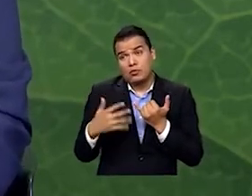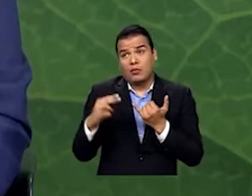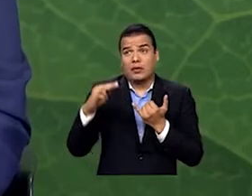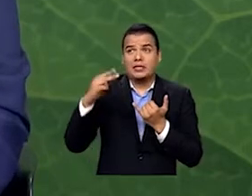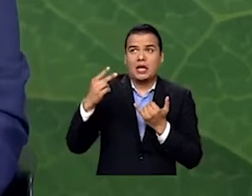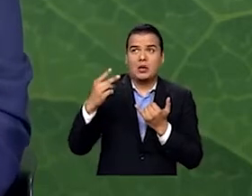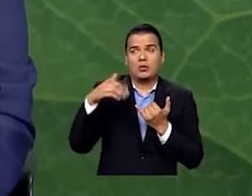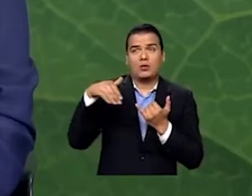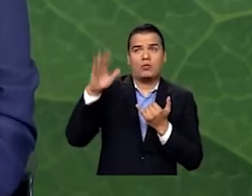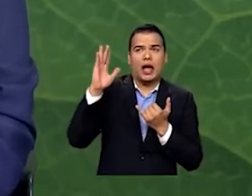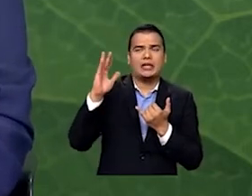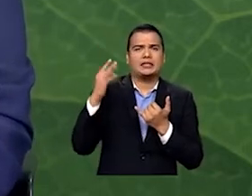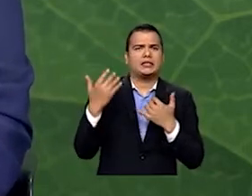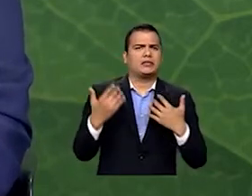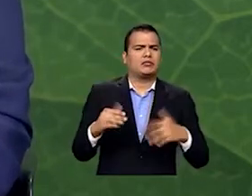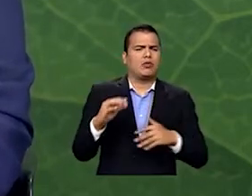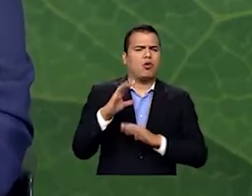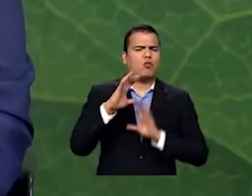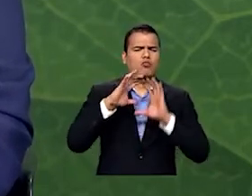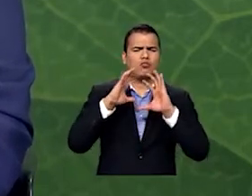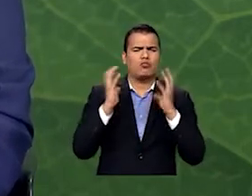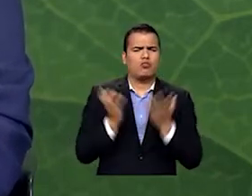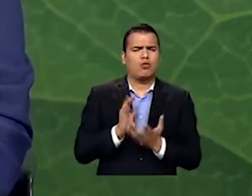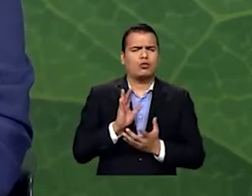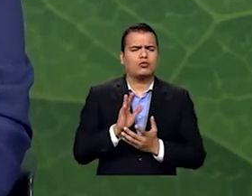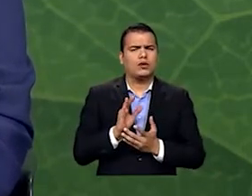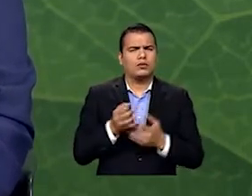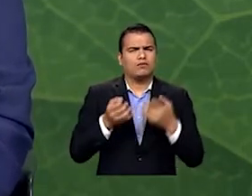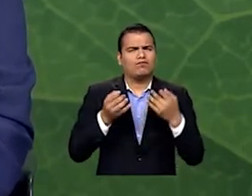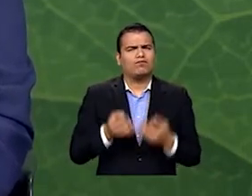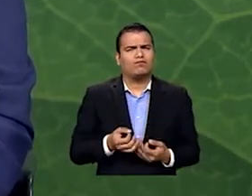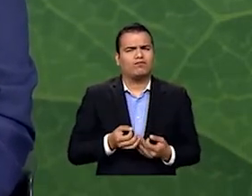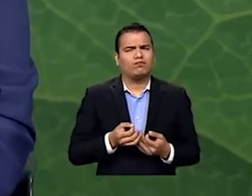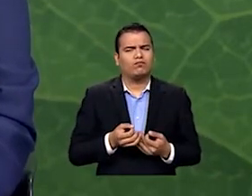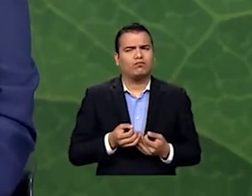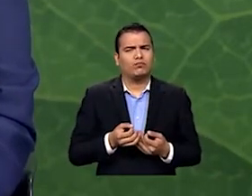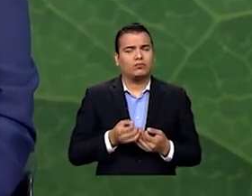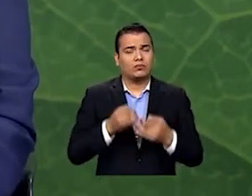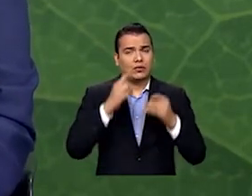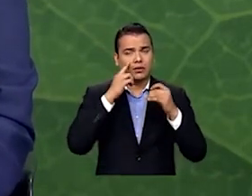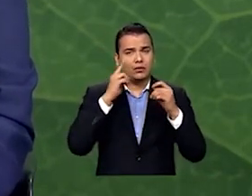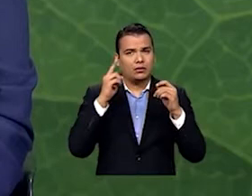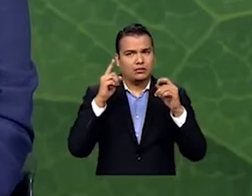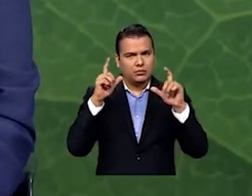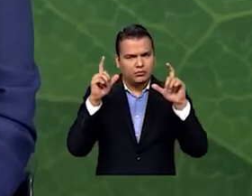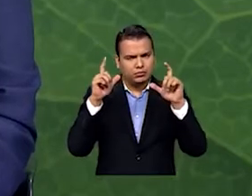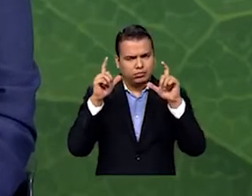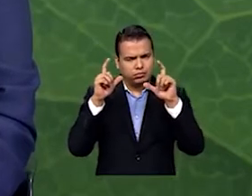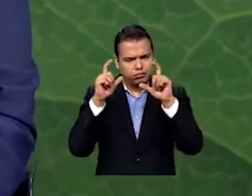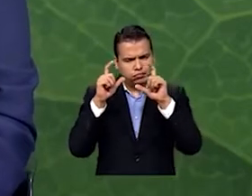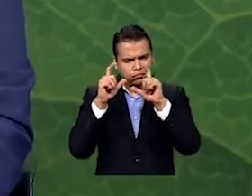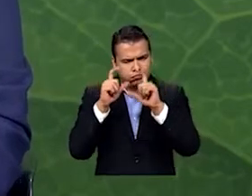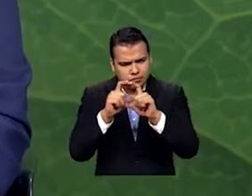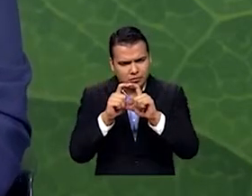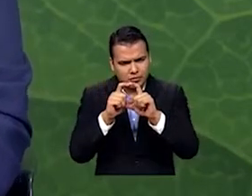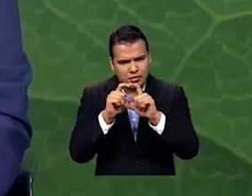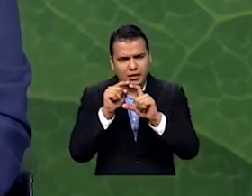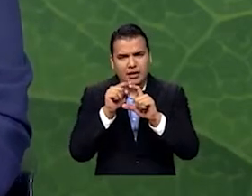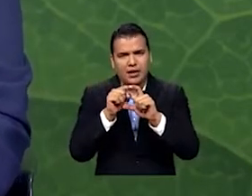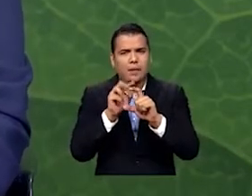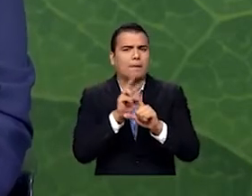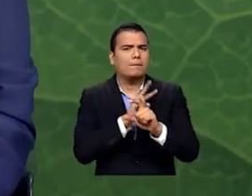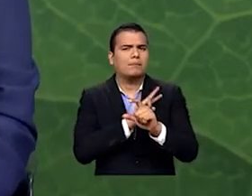segundo país más biodiverso en el mundo. Pero si hiciéramos un pequeño zoom de Colombia y nos ubicáramos en esta región en la